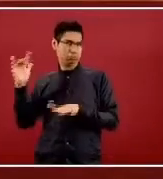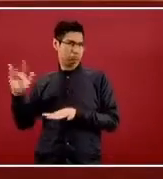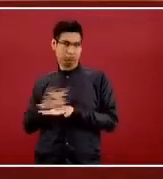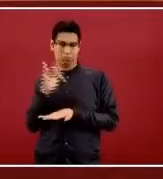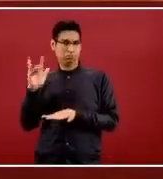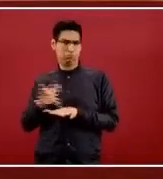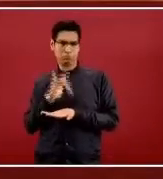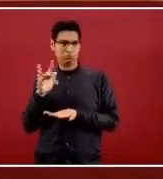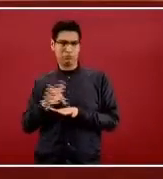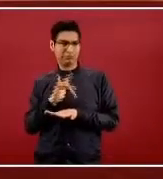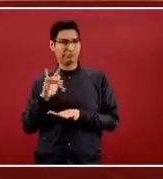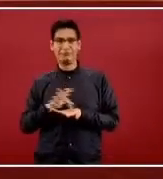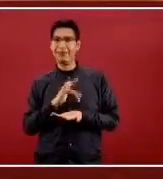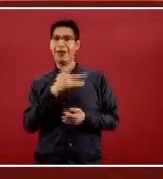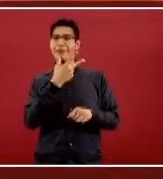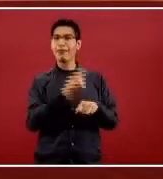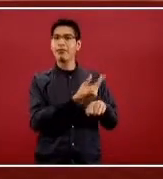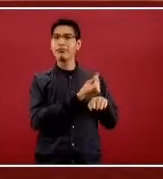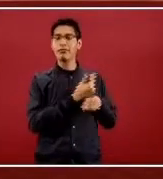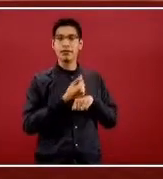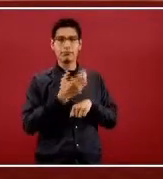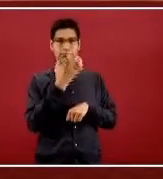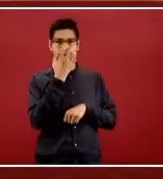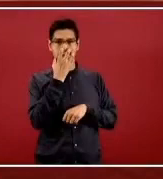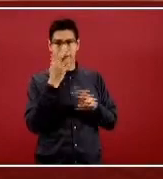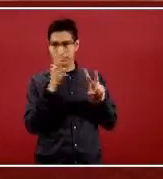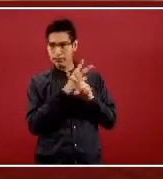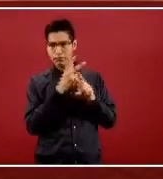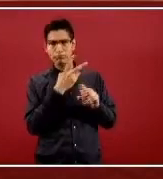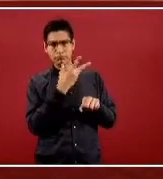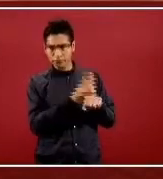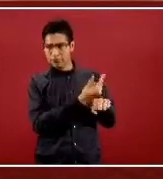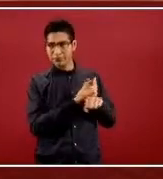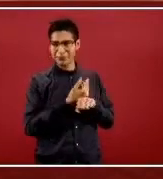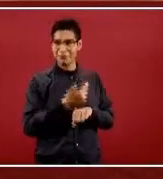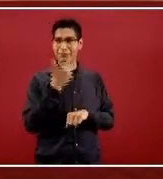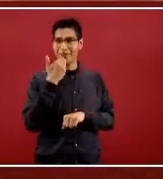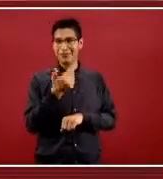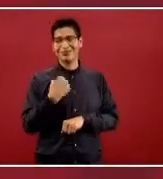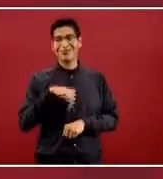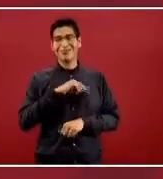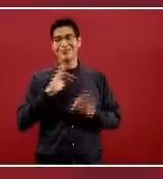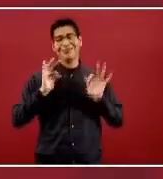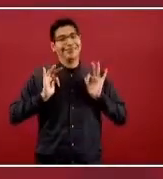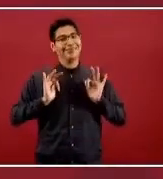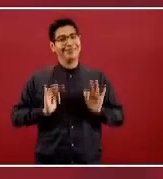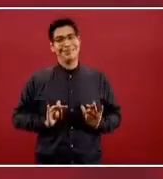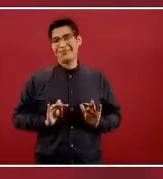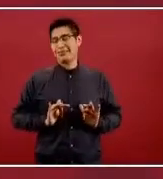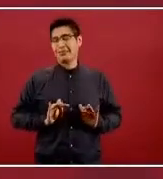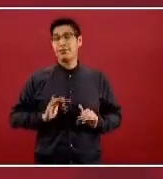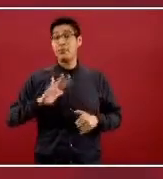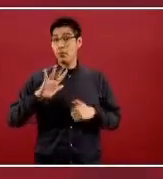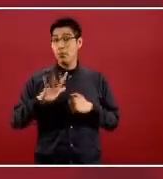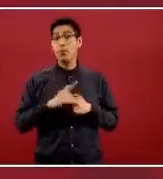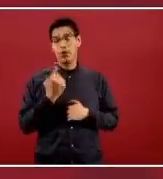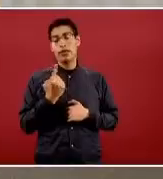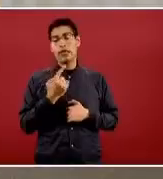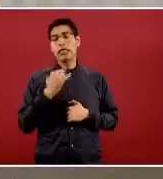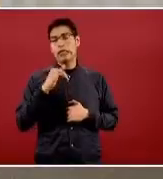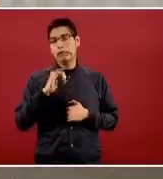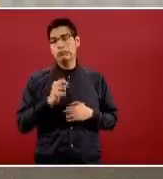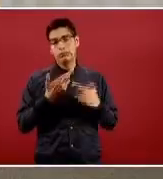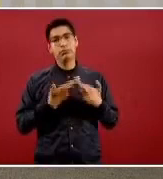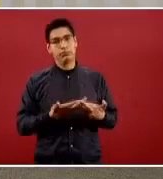rápido de lo que pensábamos, de reparación de estos ventiladores. Entonces, ha sido un respiro porque vamos a tener una dotación